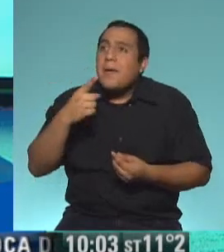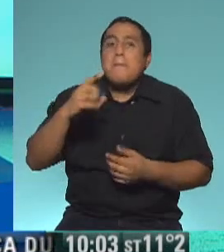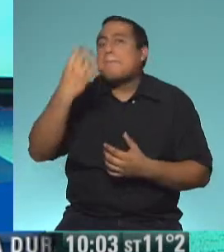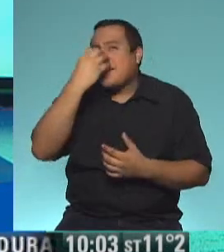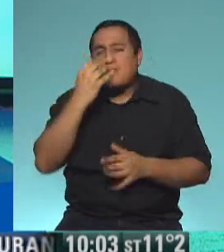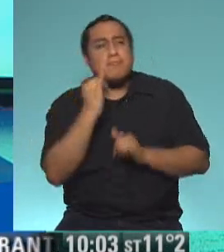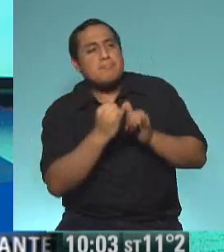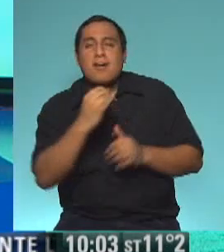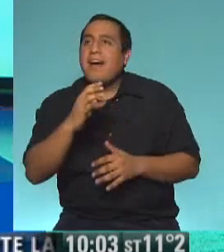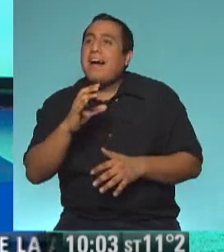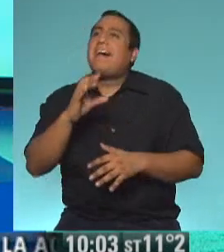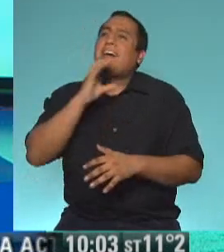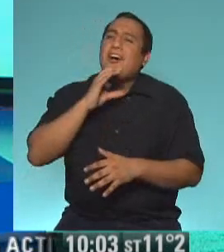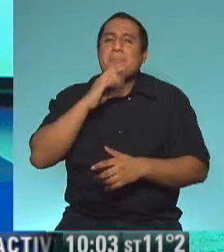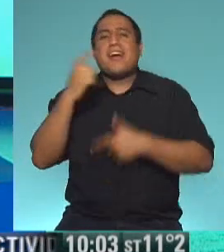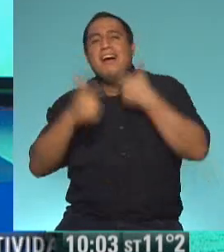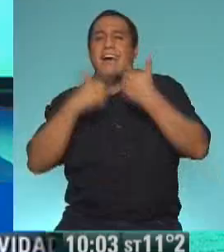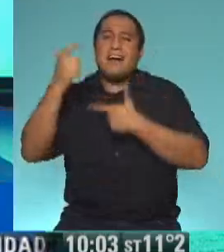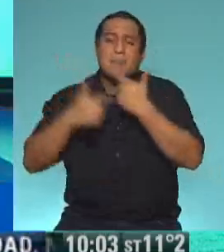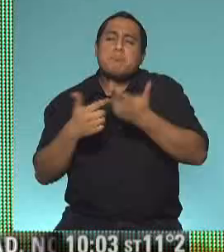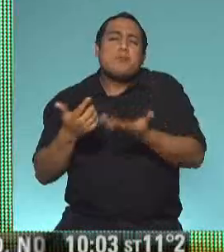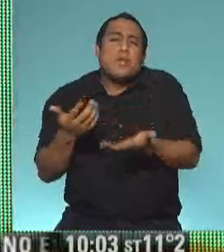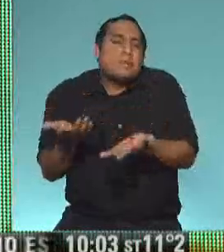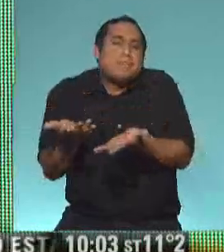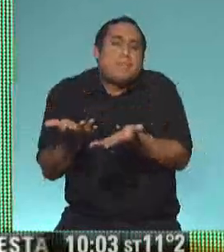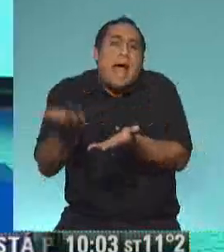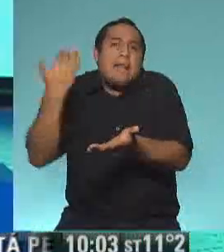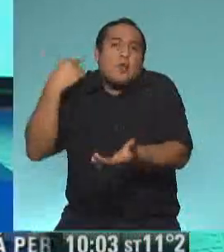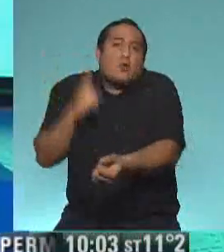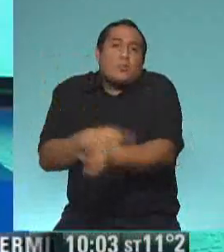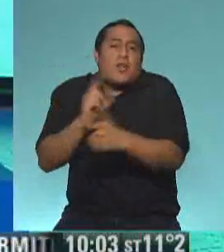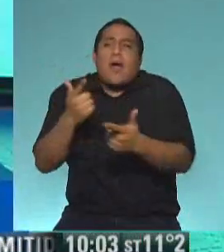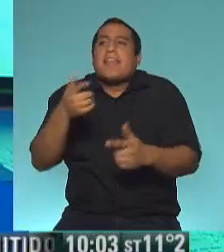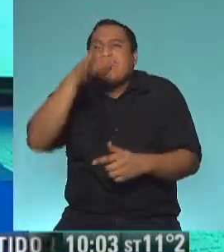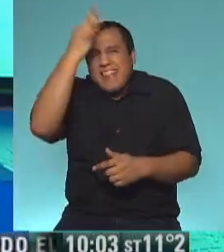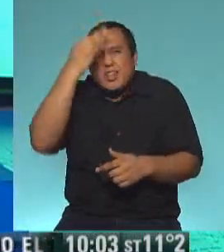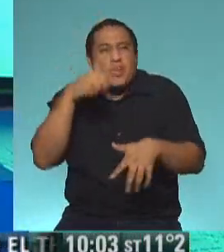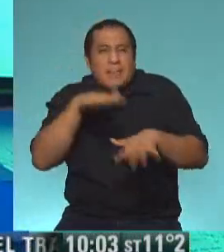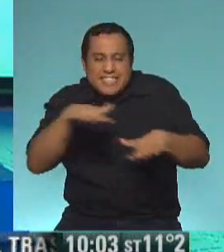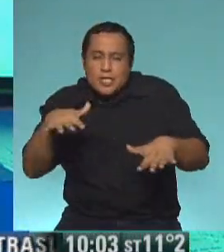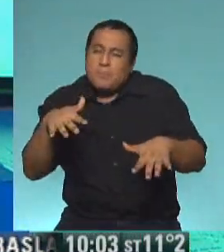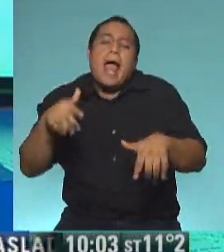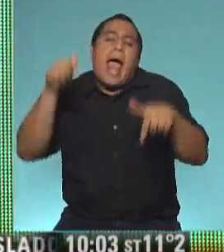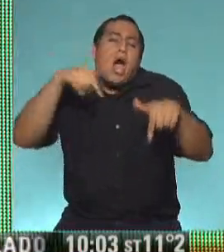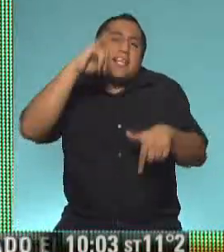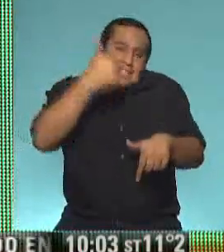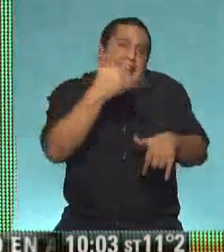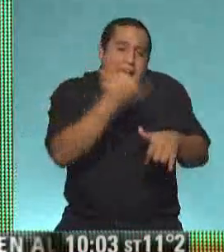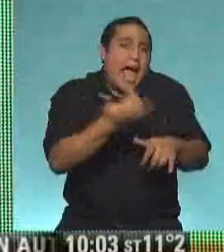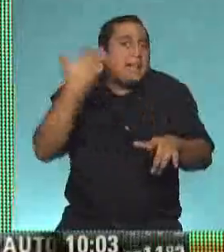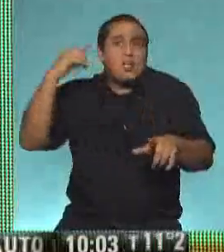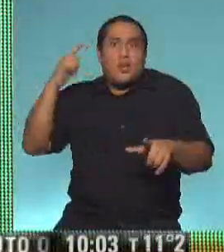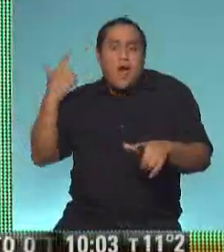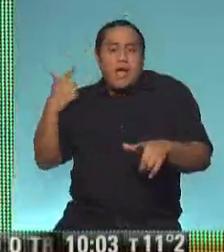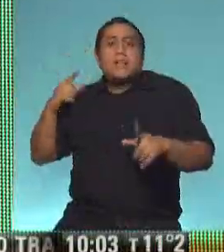eran los únicos personajes que lo podían hacer reír, porque no se acostumbraba en esa época muy que haya teatro para chicos y chicas como hay ahora. Eran presentadores también,